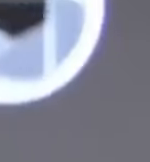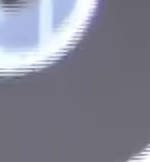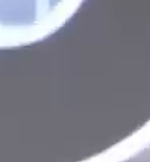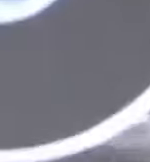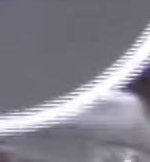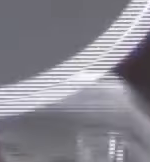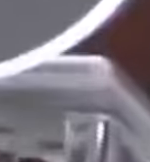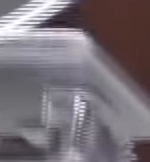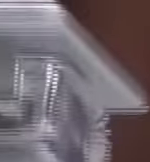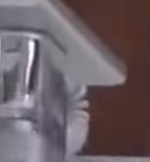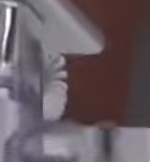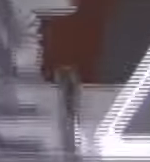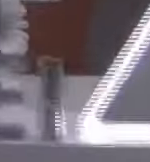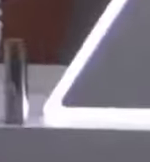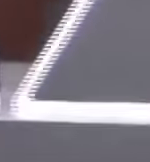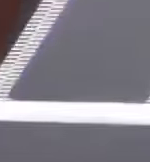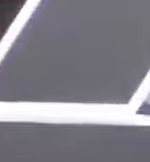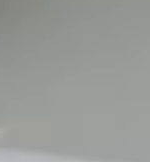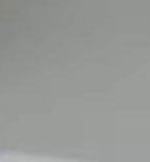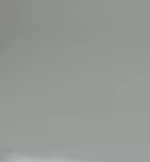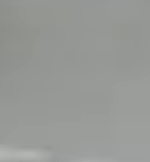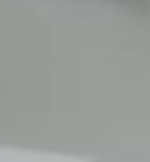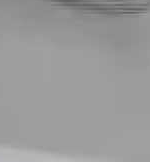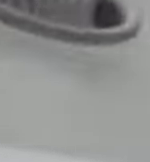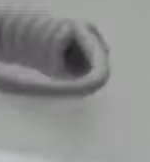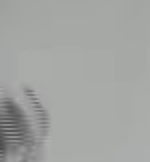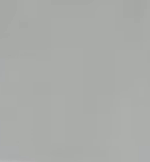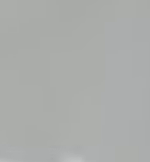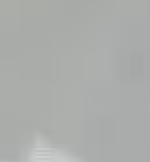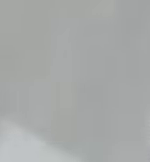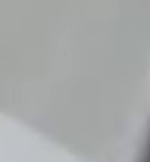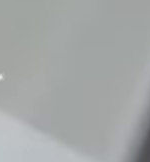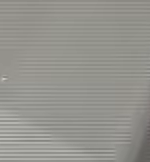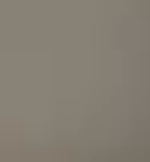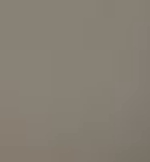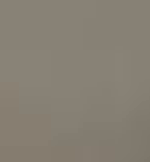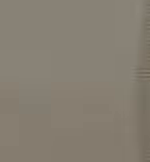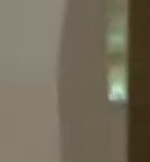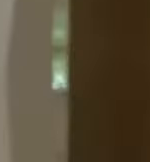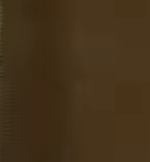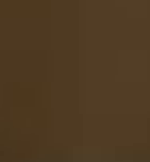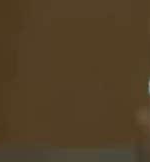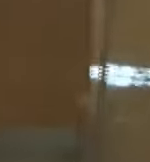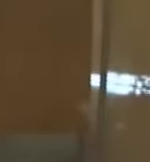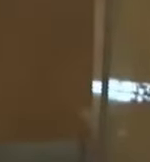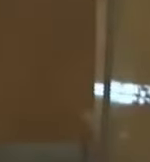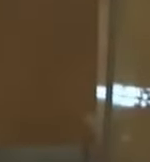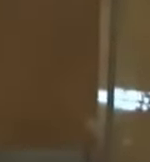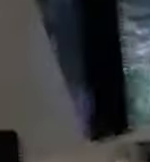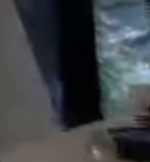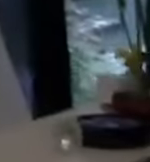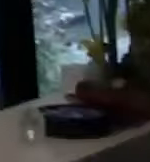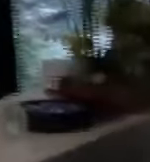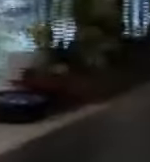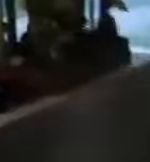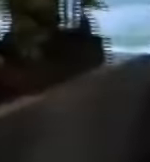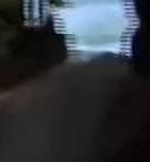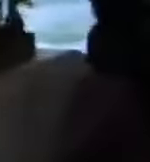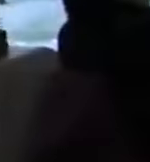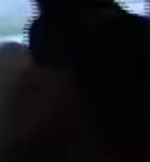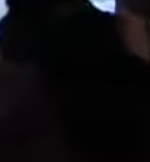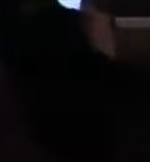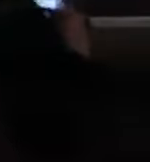es que desean trabajar para compañías extranjeras de semiconductores. La revista Computer Hoy recuerda que la